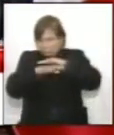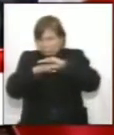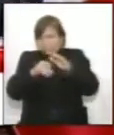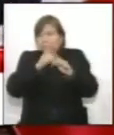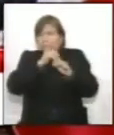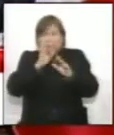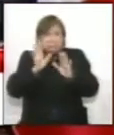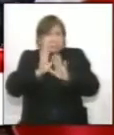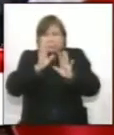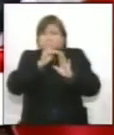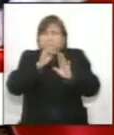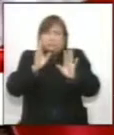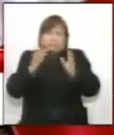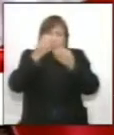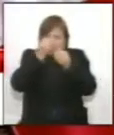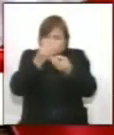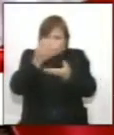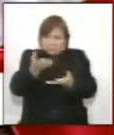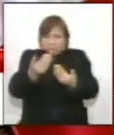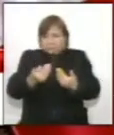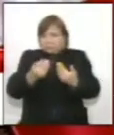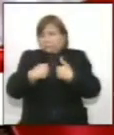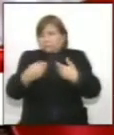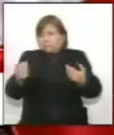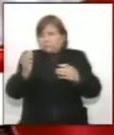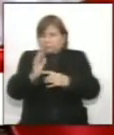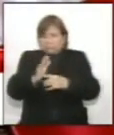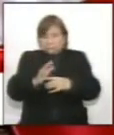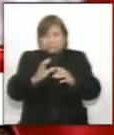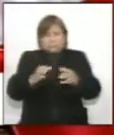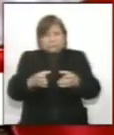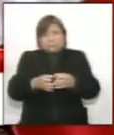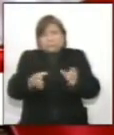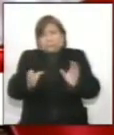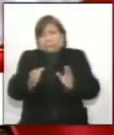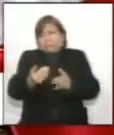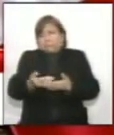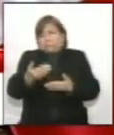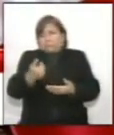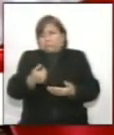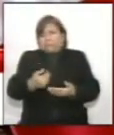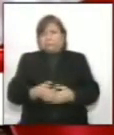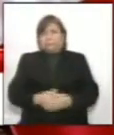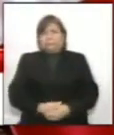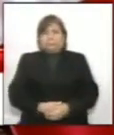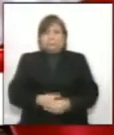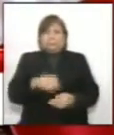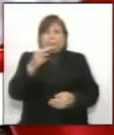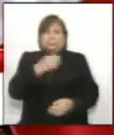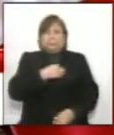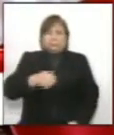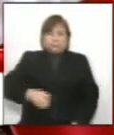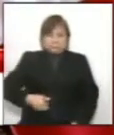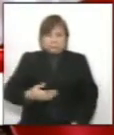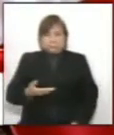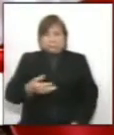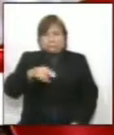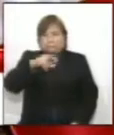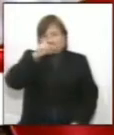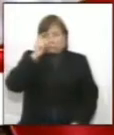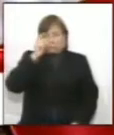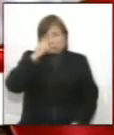tranquila, escuchando lo que él pedía y pedía a él presentarse al Congreso antes de la presencia del presidente de la República.